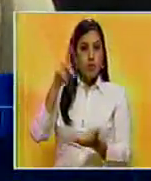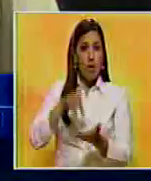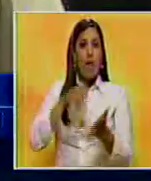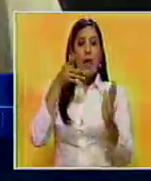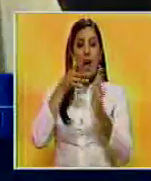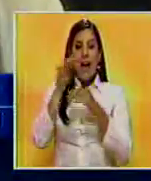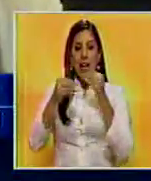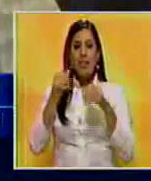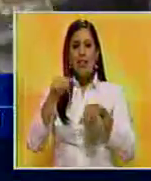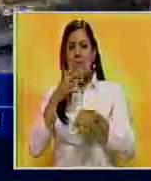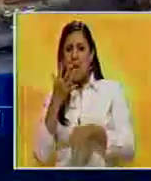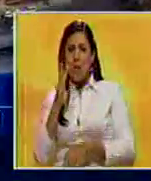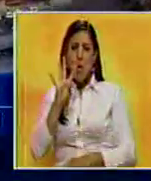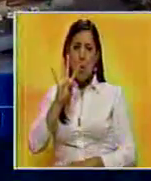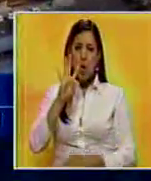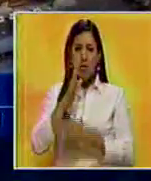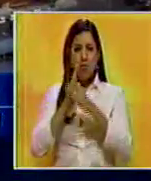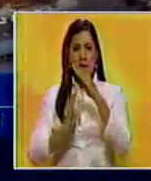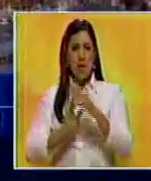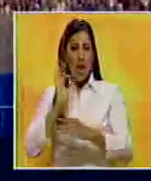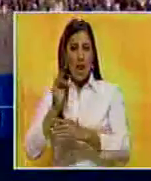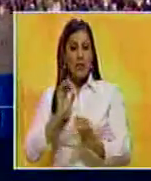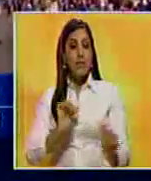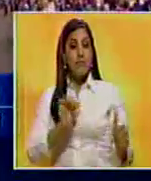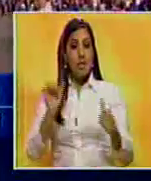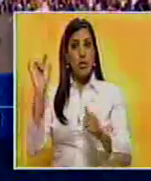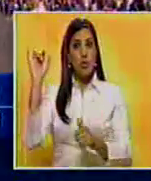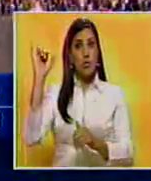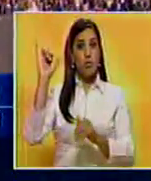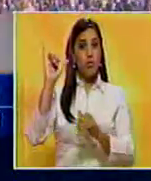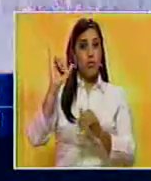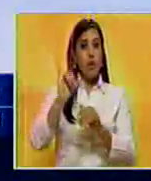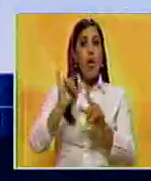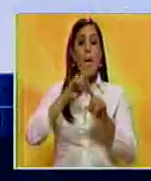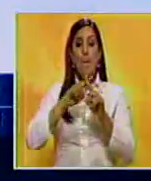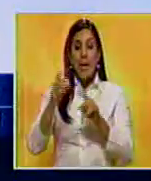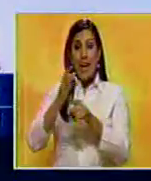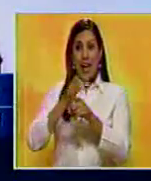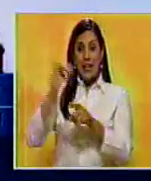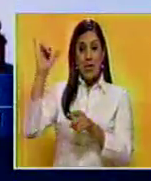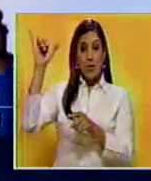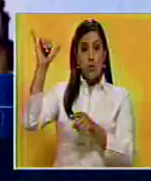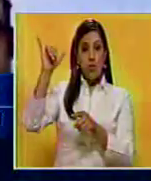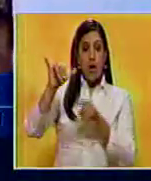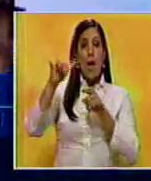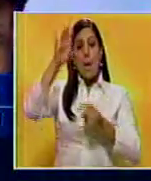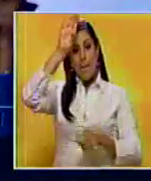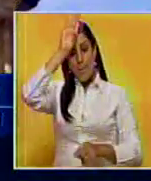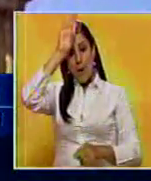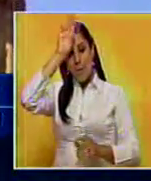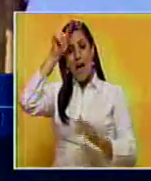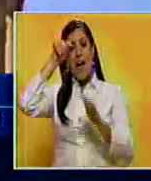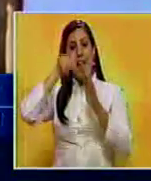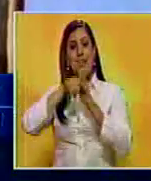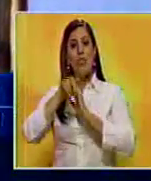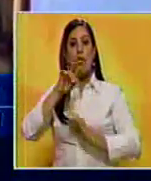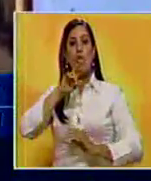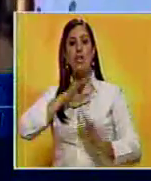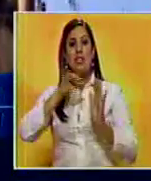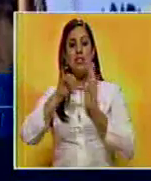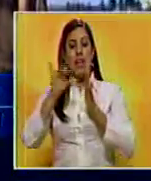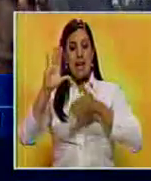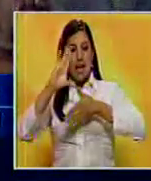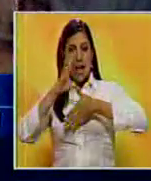cual sucederá a eso de las 4:30 de la tarde. Sin embargo, antes de aterrizar en Colombia, el Papa entrará a nuestro